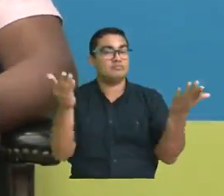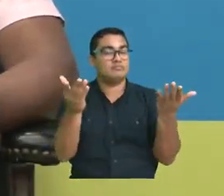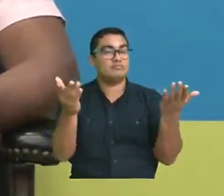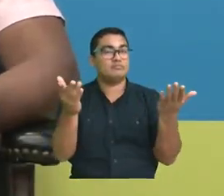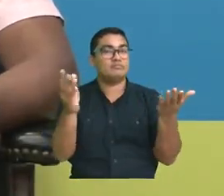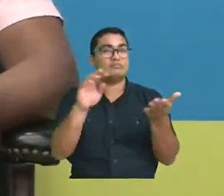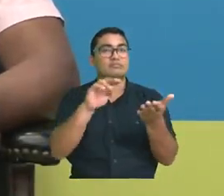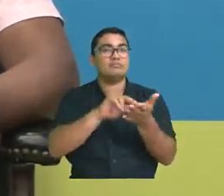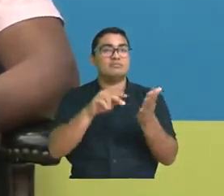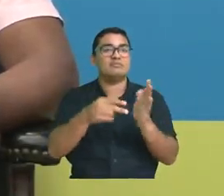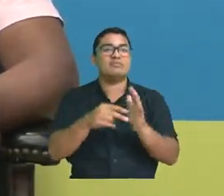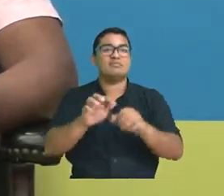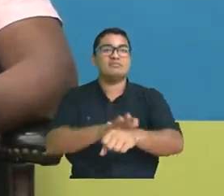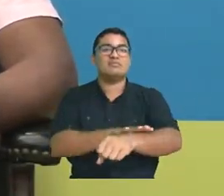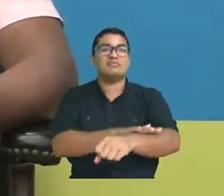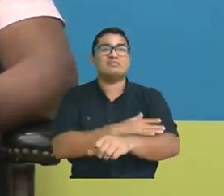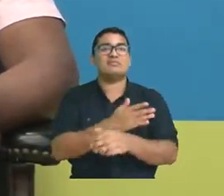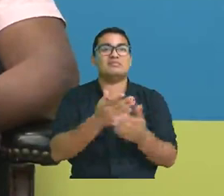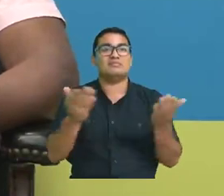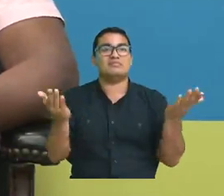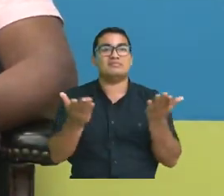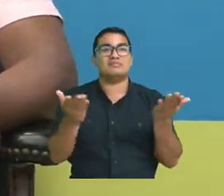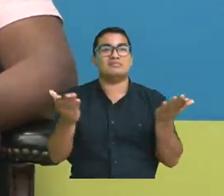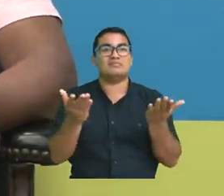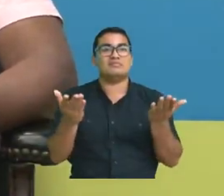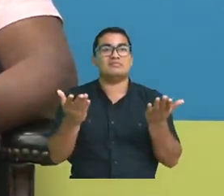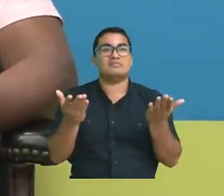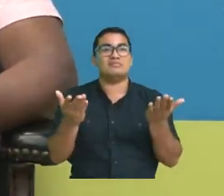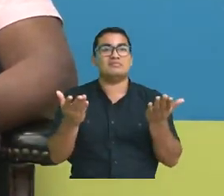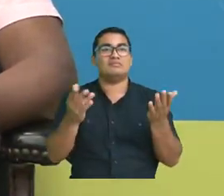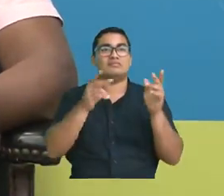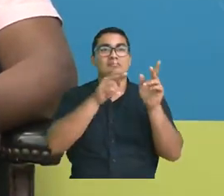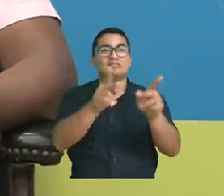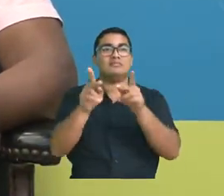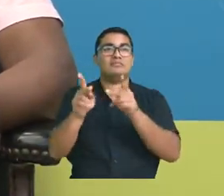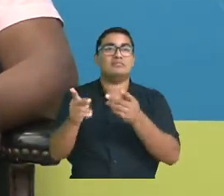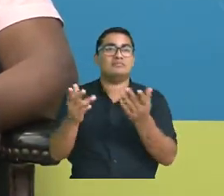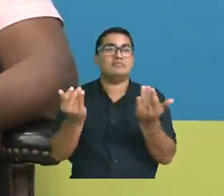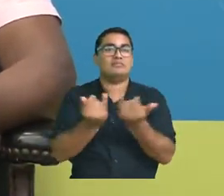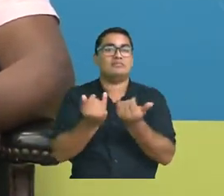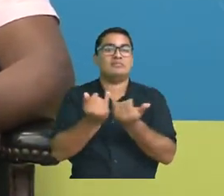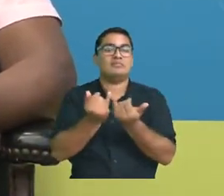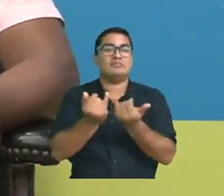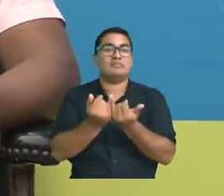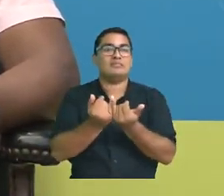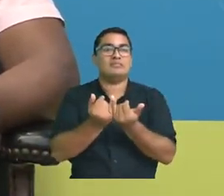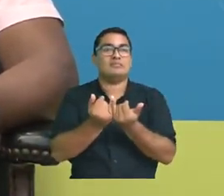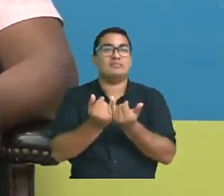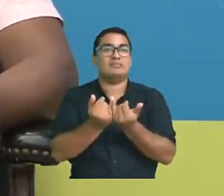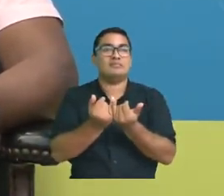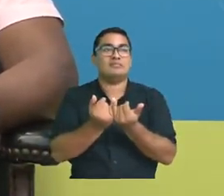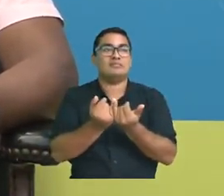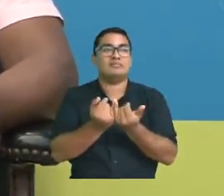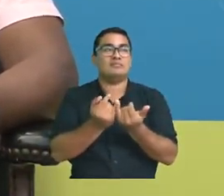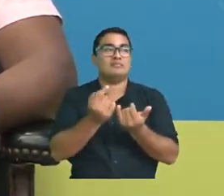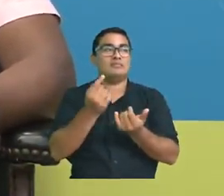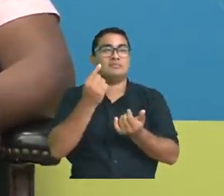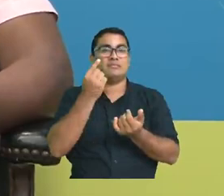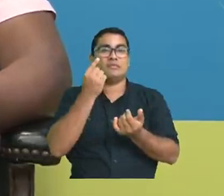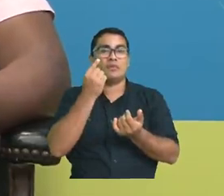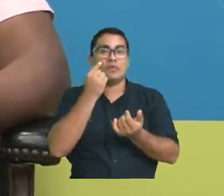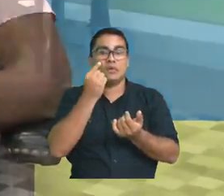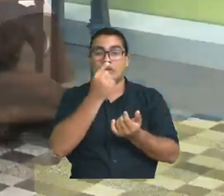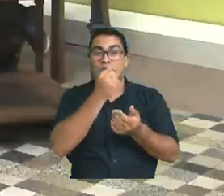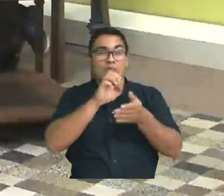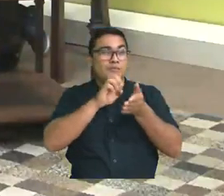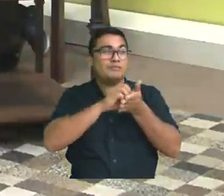principales iniciales síntomas, es aquella sensación como del ojo arenoso, la picazón y la